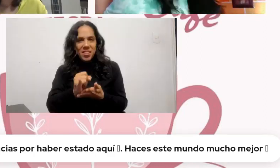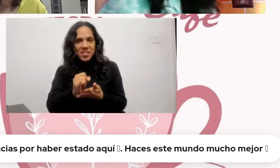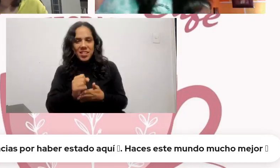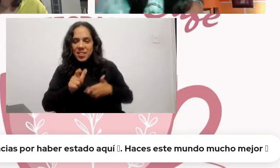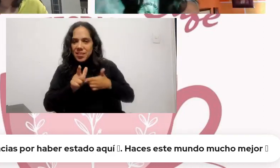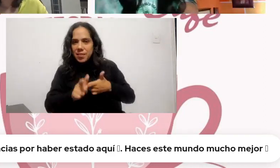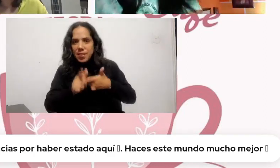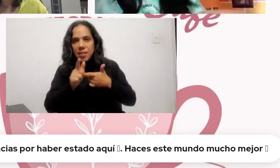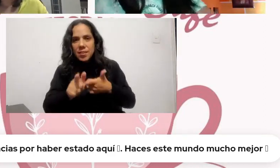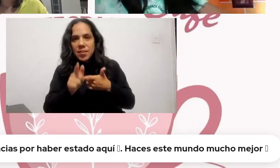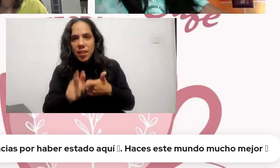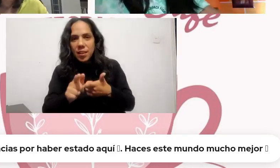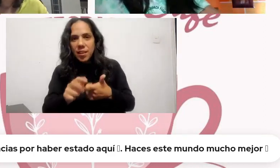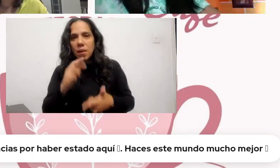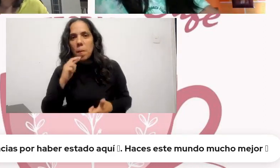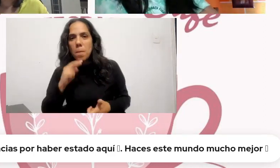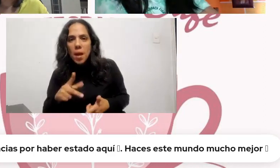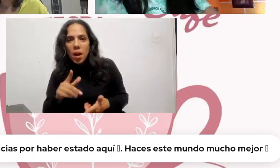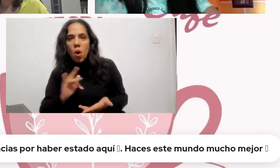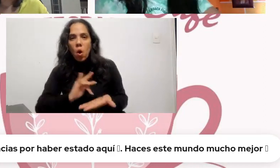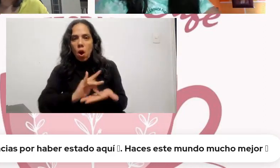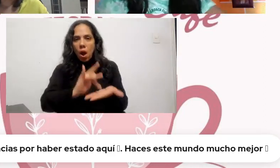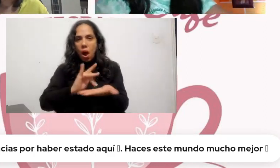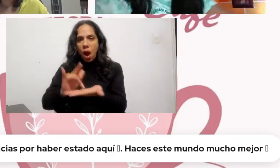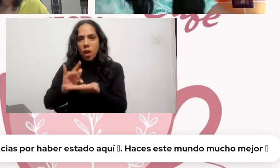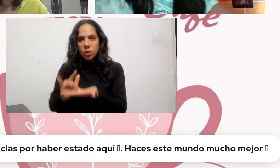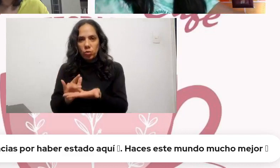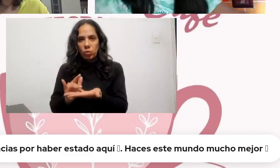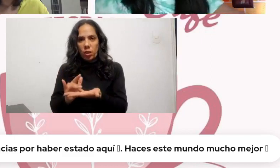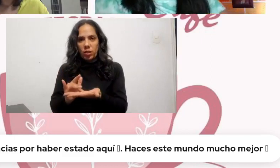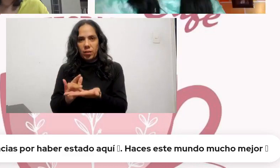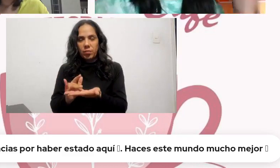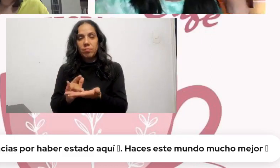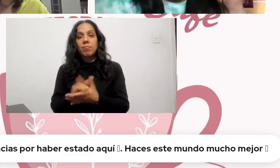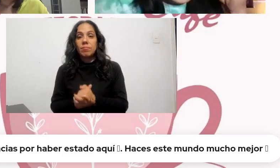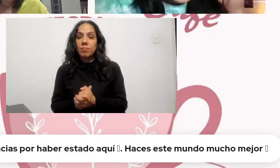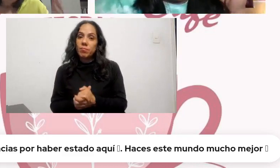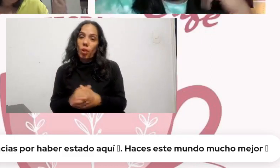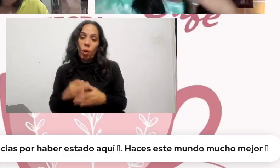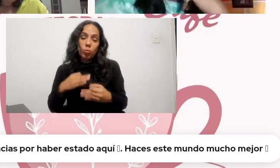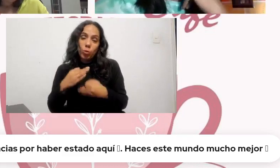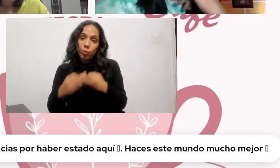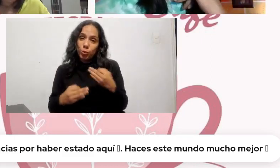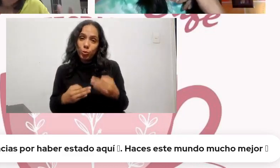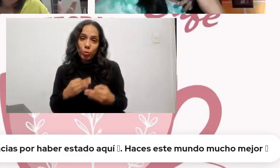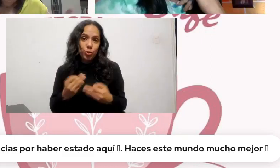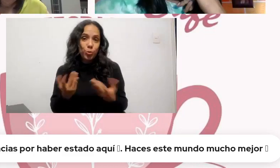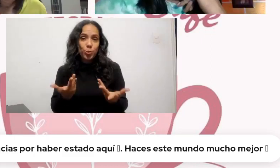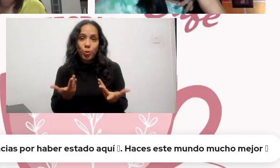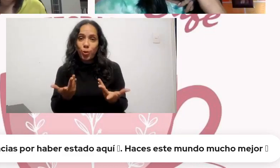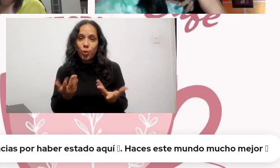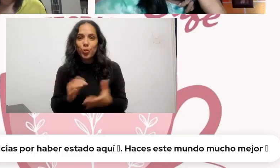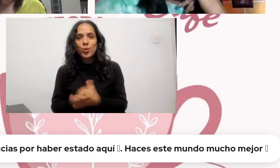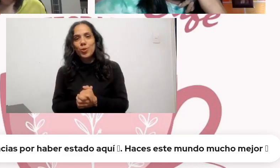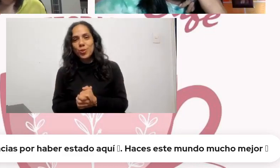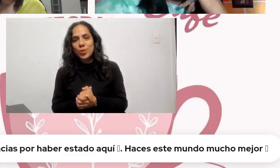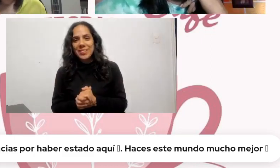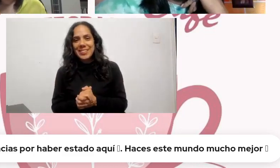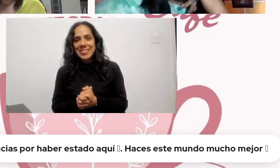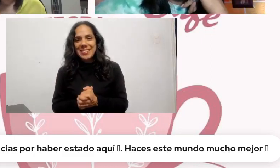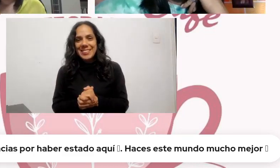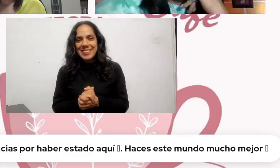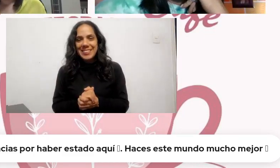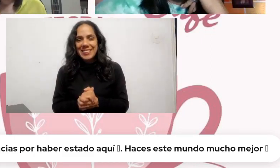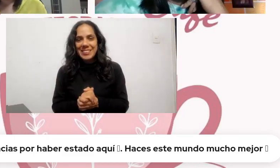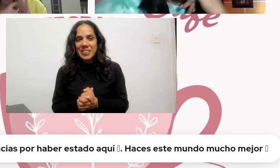bien ponerte a trabajar por ti y por todas. Pues iba a comentar, iba a